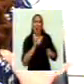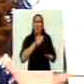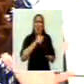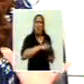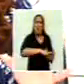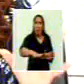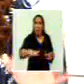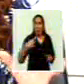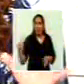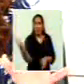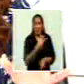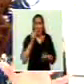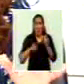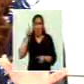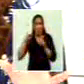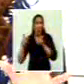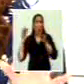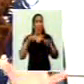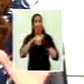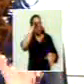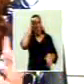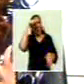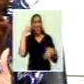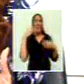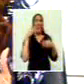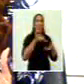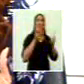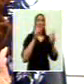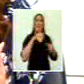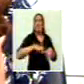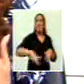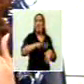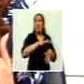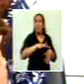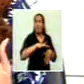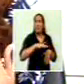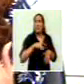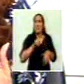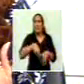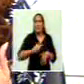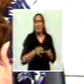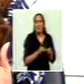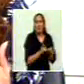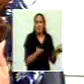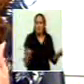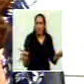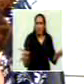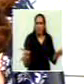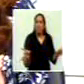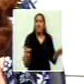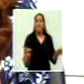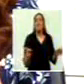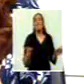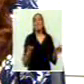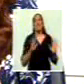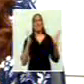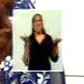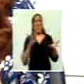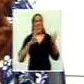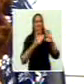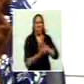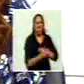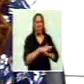la mayoría de los argentinos, con lo que esto implicaba en materia de contaminación ambiental y también de arruinar